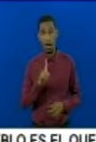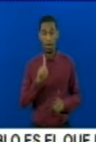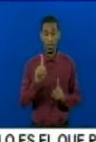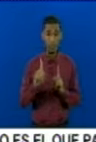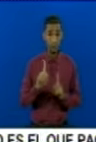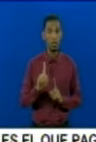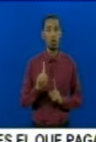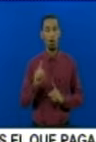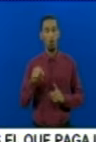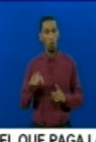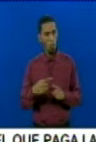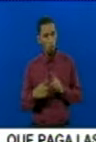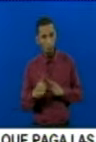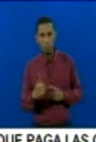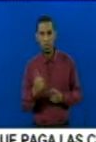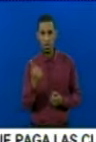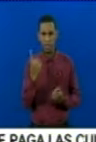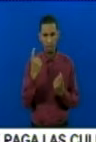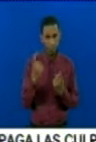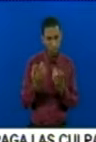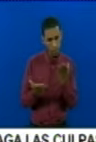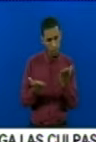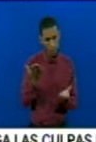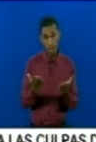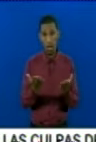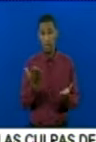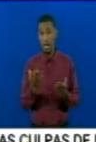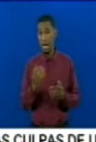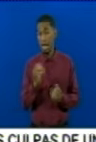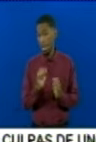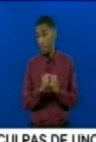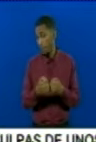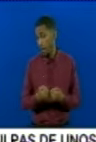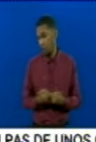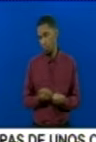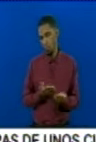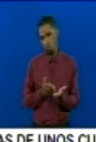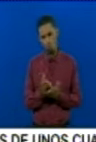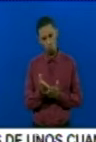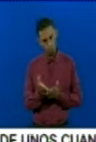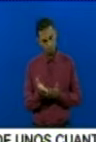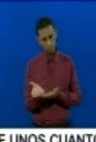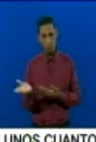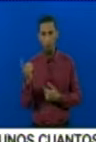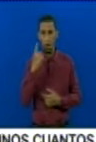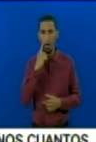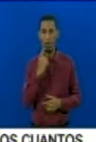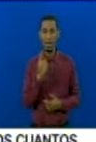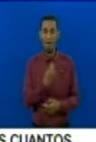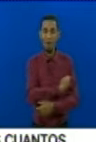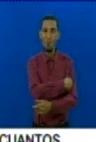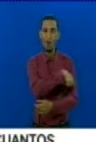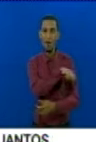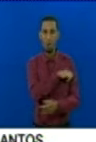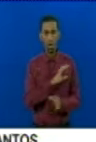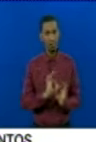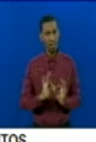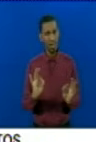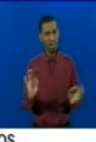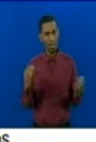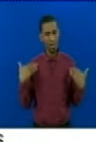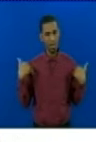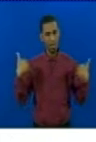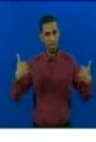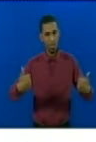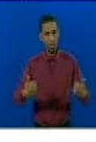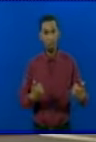la calidad y también al gramaje del pan. Yo les propongo, antes de continuar el diálogo, escuchar el criterio de alguno de los especialistas y directivos que